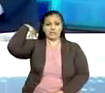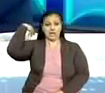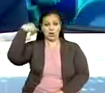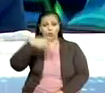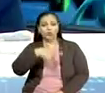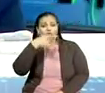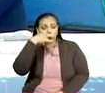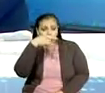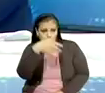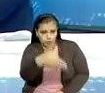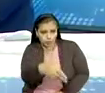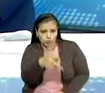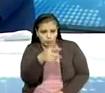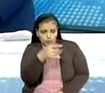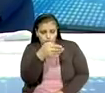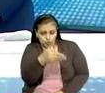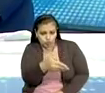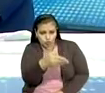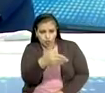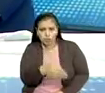profesor?